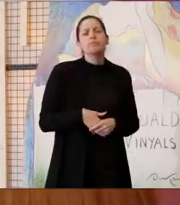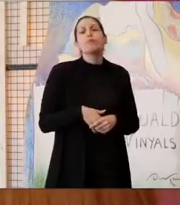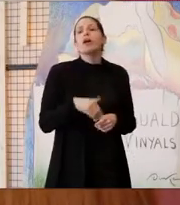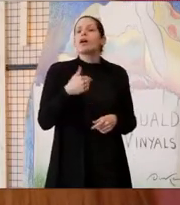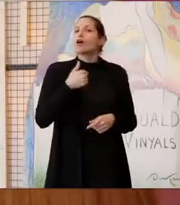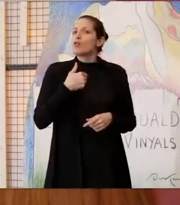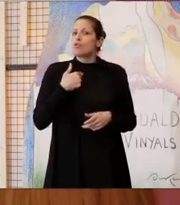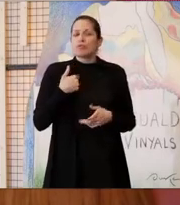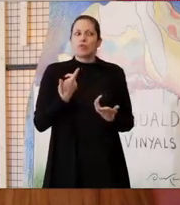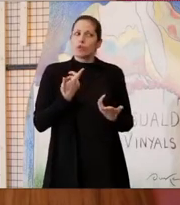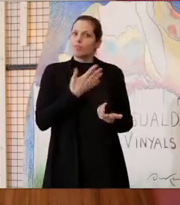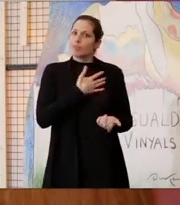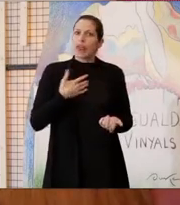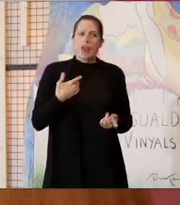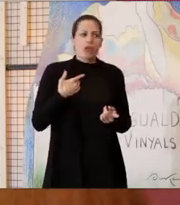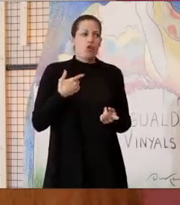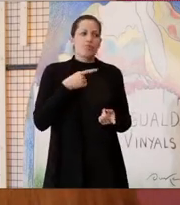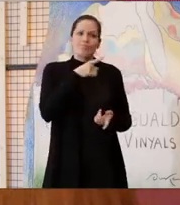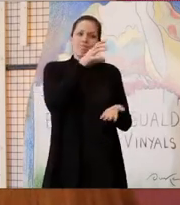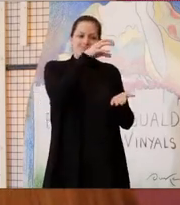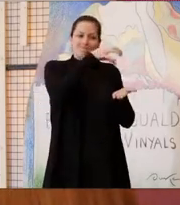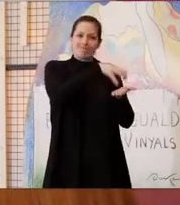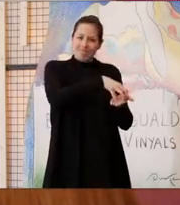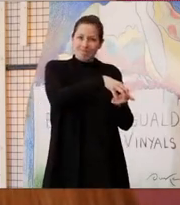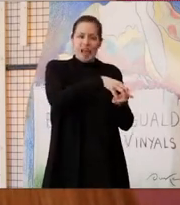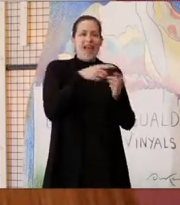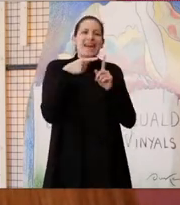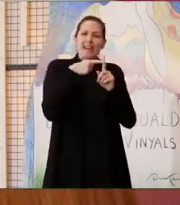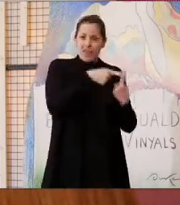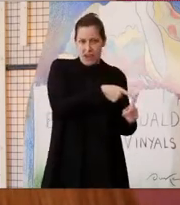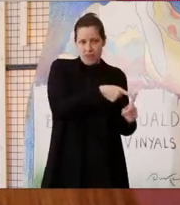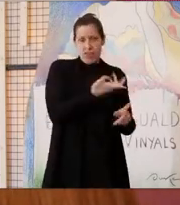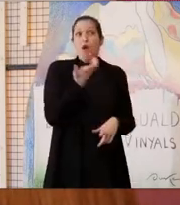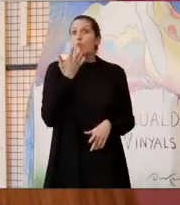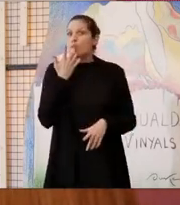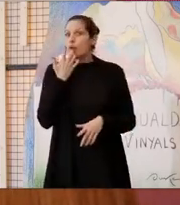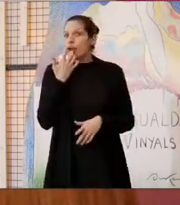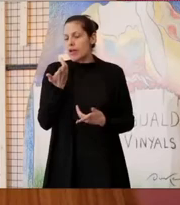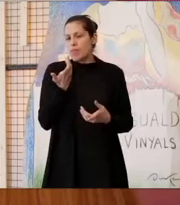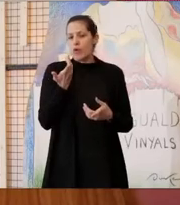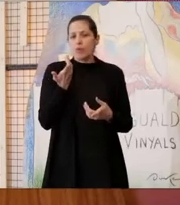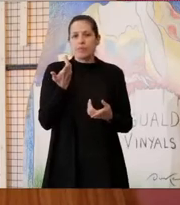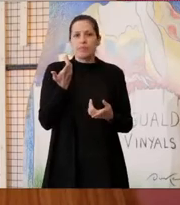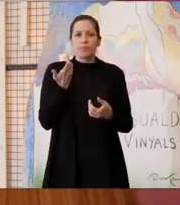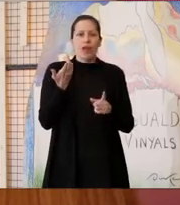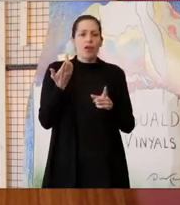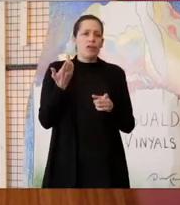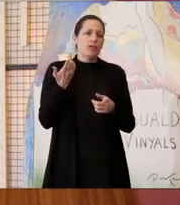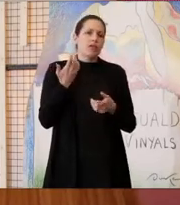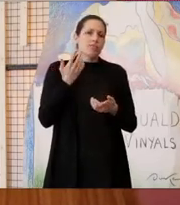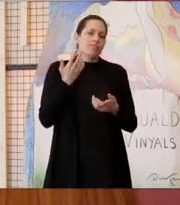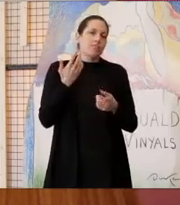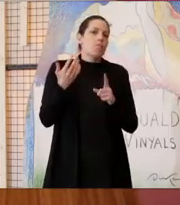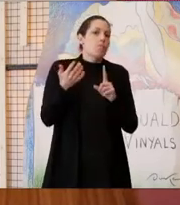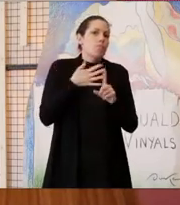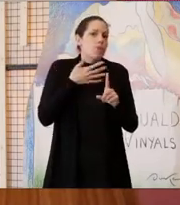que se convierte en un centro de referencia porque porque por ejemplo en violencia en general y en violencia sexual en particular